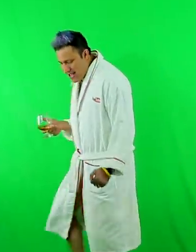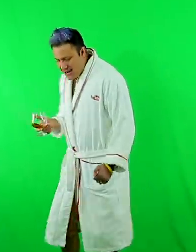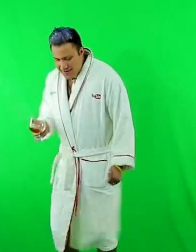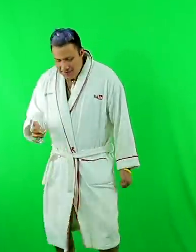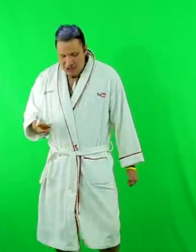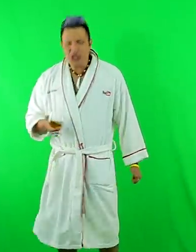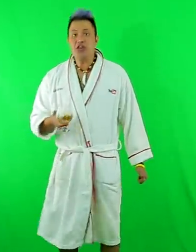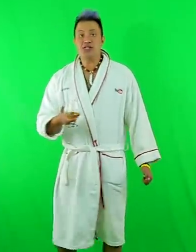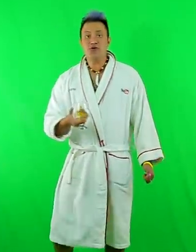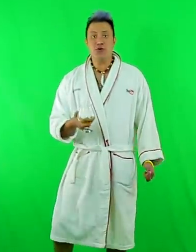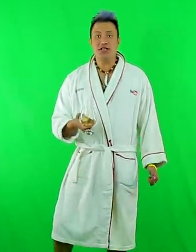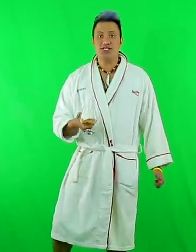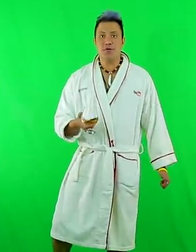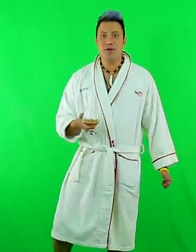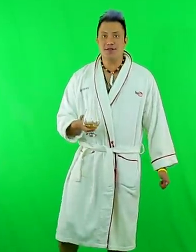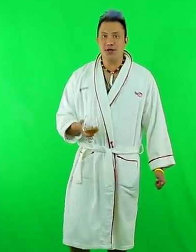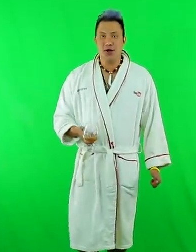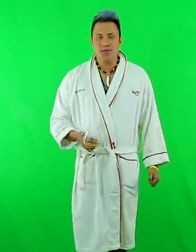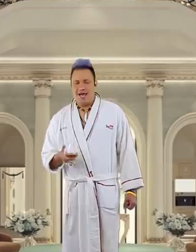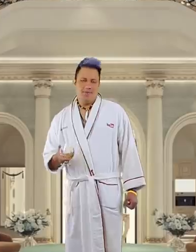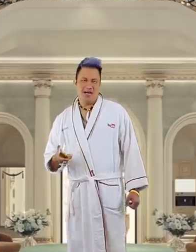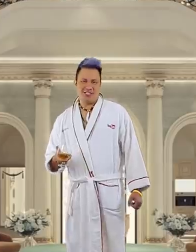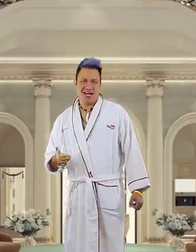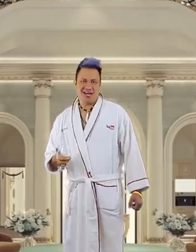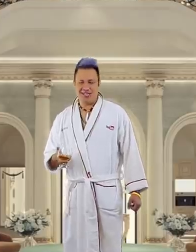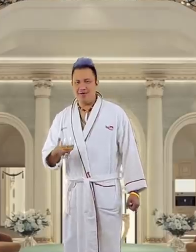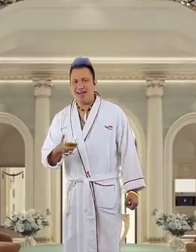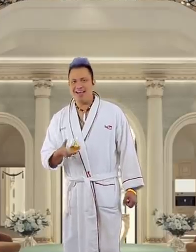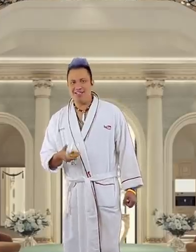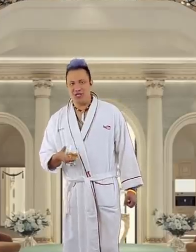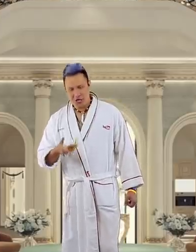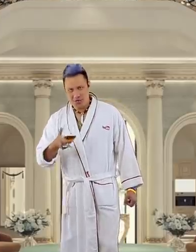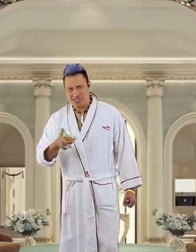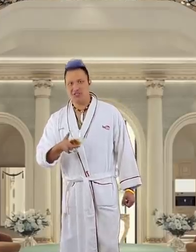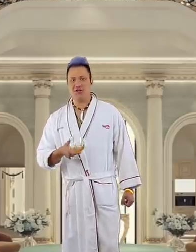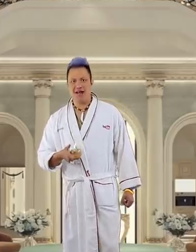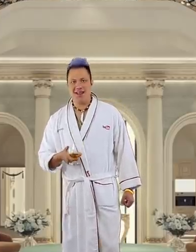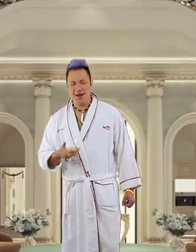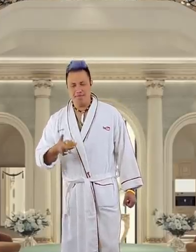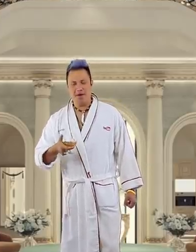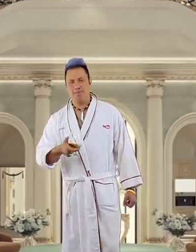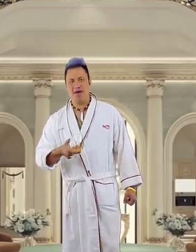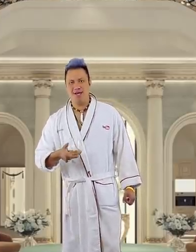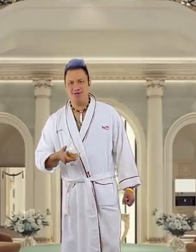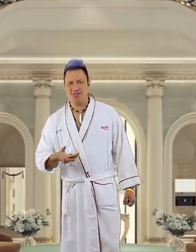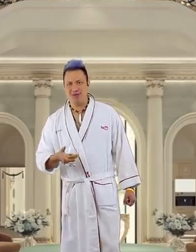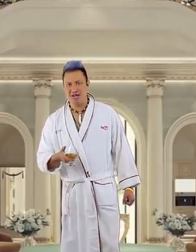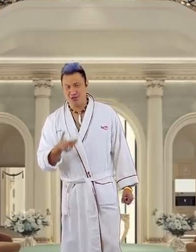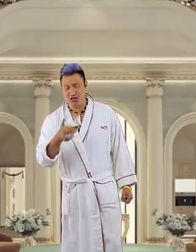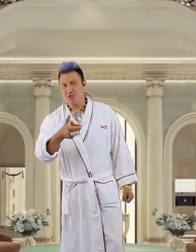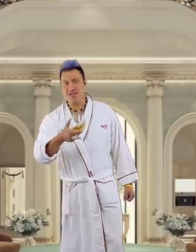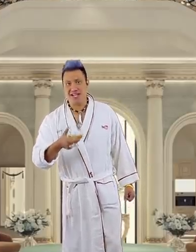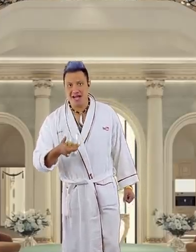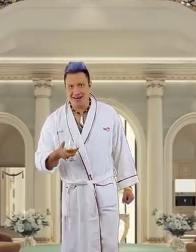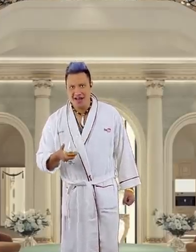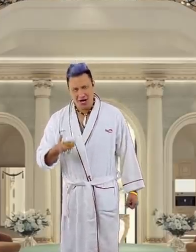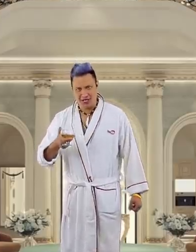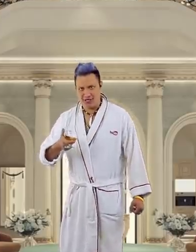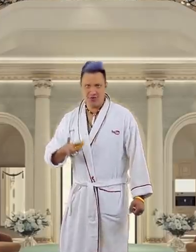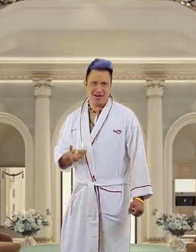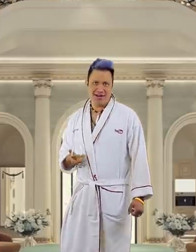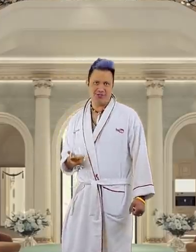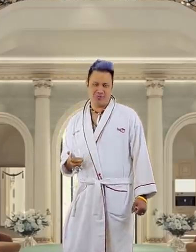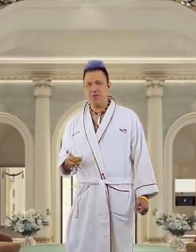acabo de bañar Estoy desnudo en este momento ¿Qué pasa, chavales? Soy Luisito Rey El papá de Luis Miguel Los quiero invitar